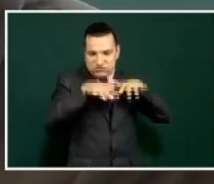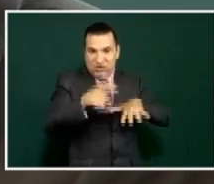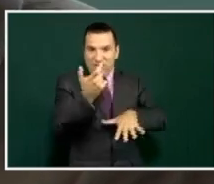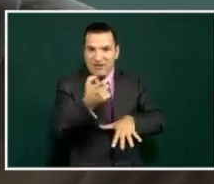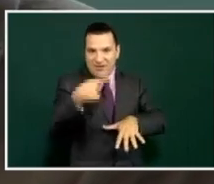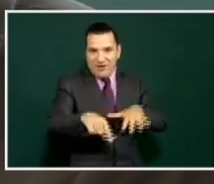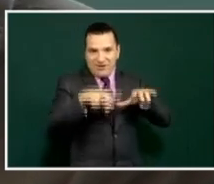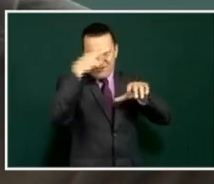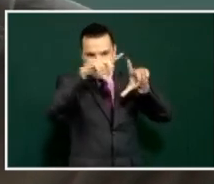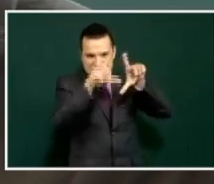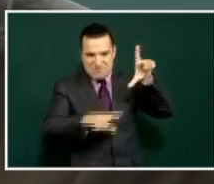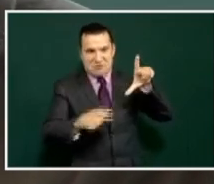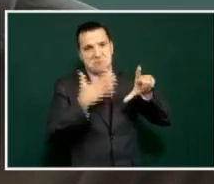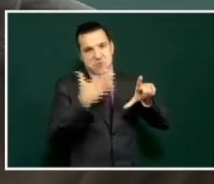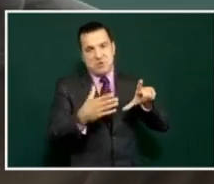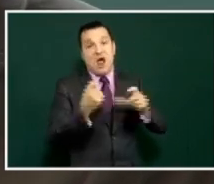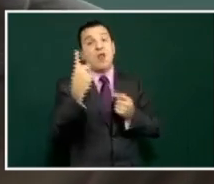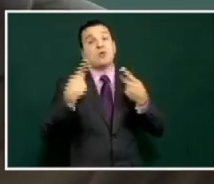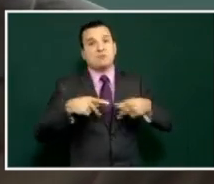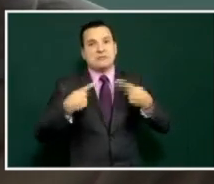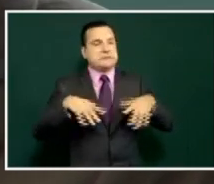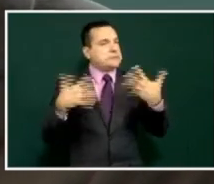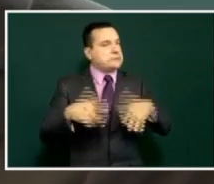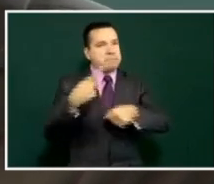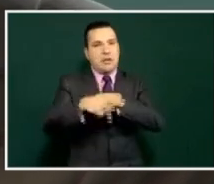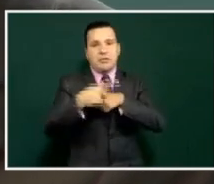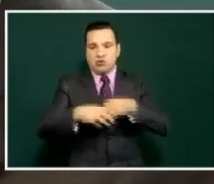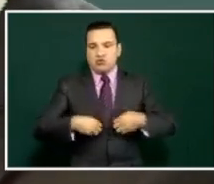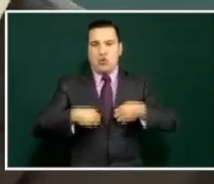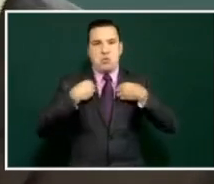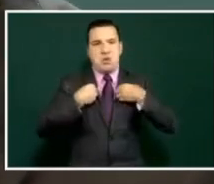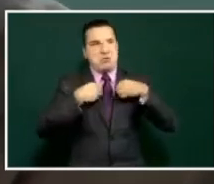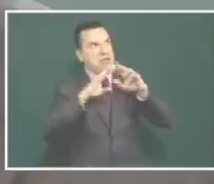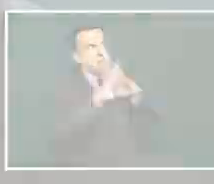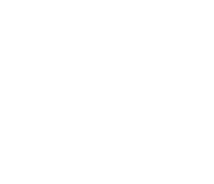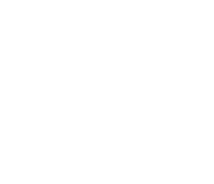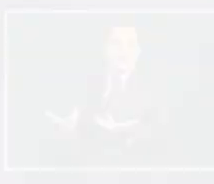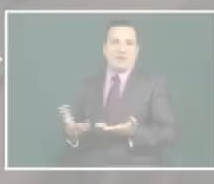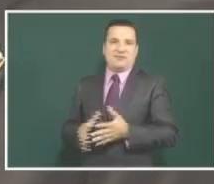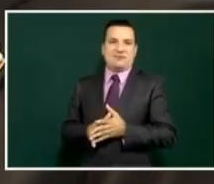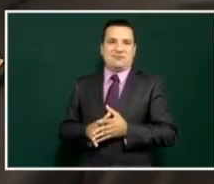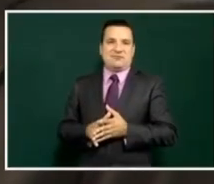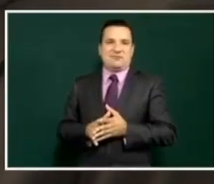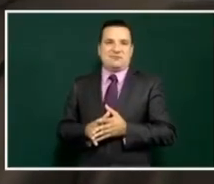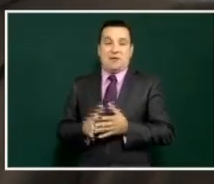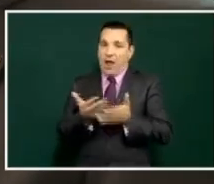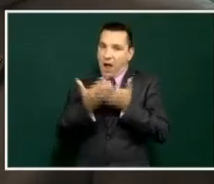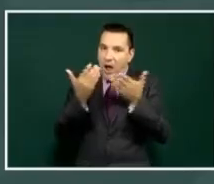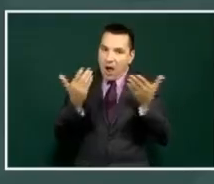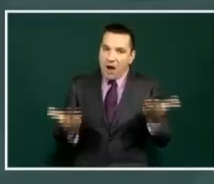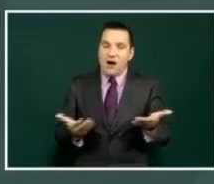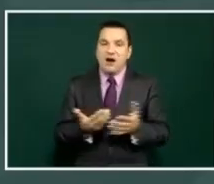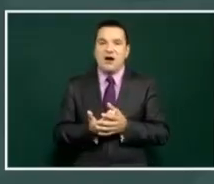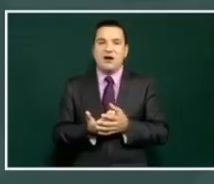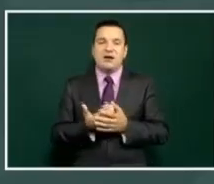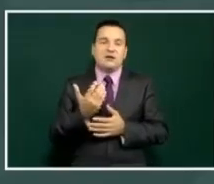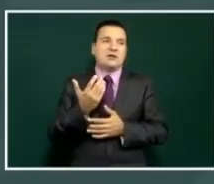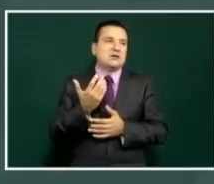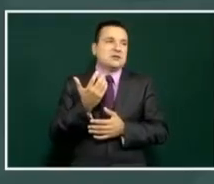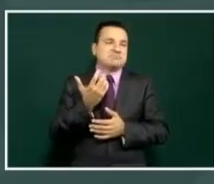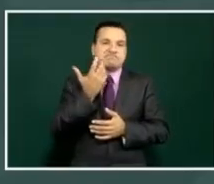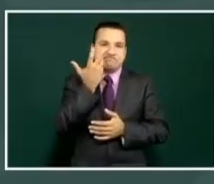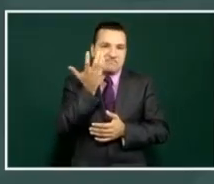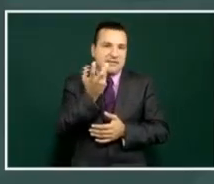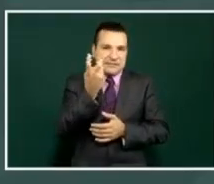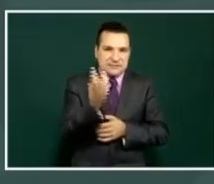a buscarse la vida, arriesgándolo todo, ahora nos están ayudando. Ahora lo que queremos pues es